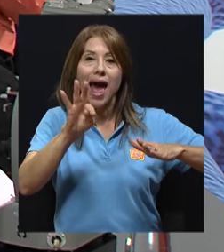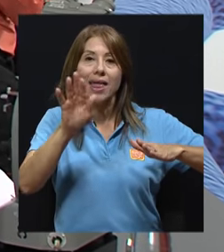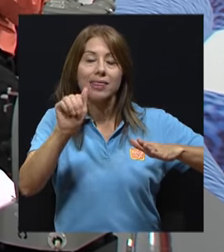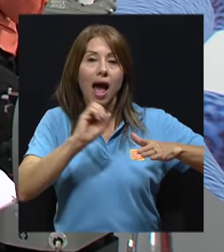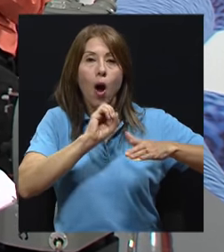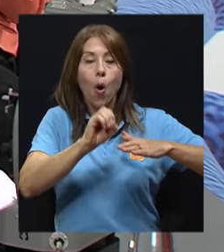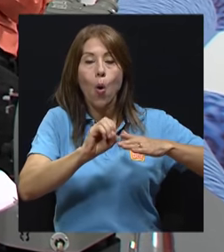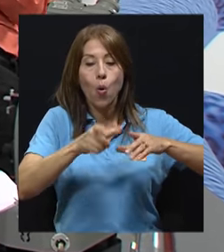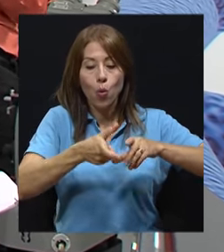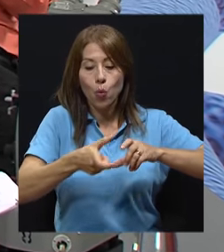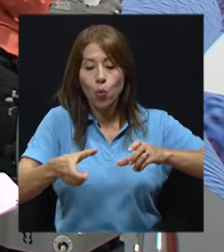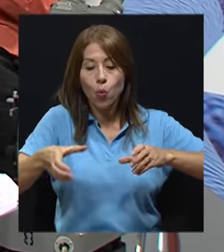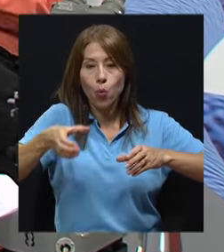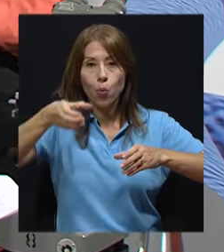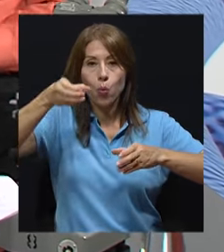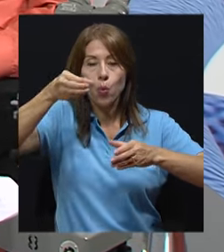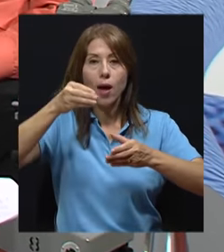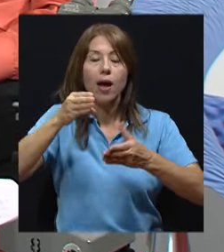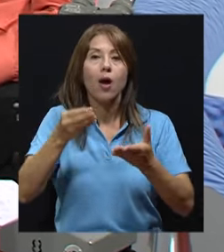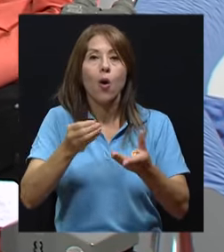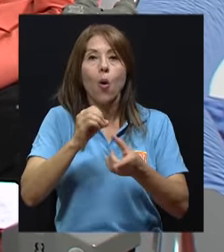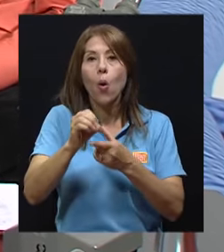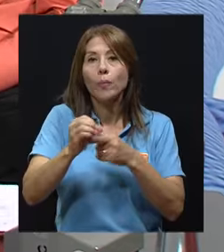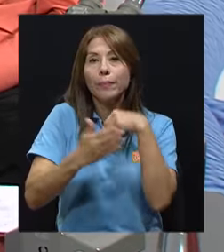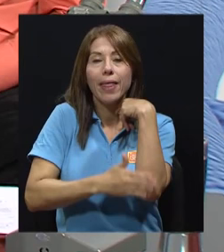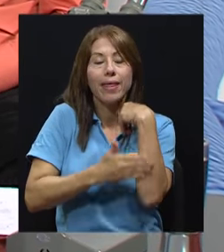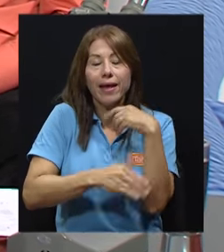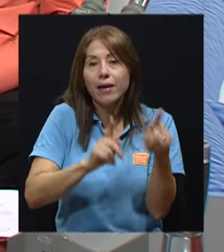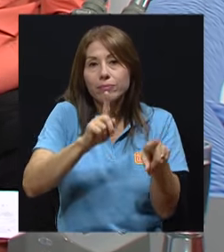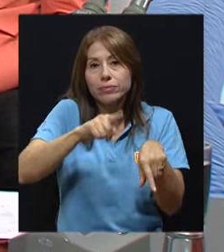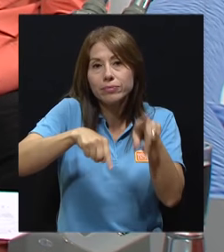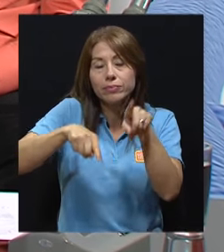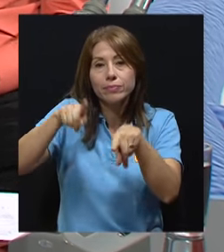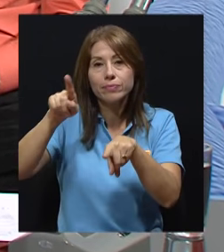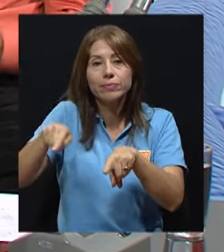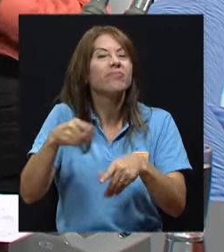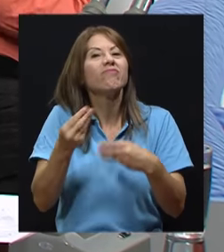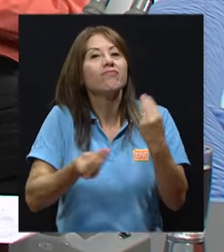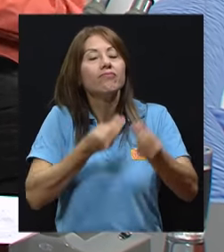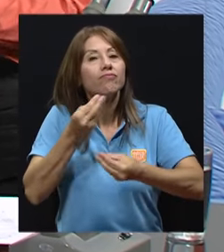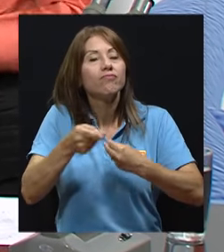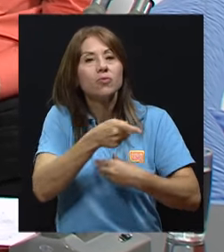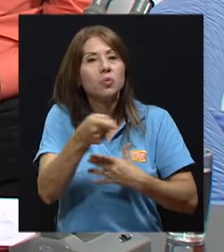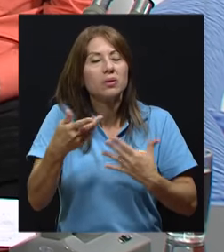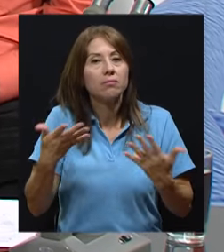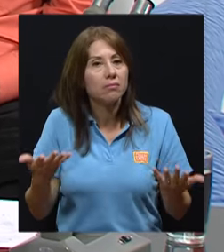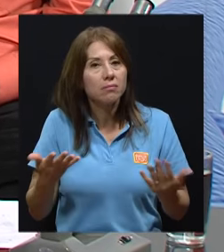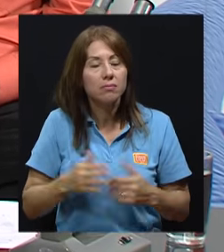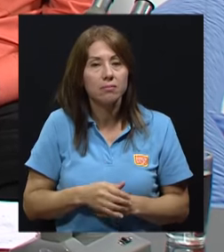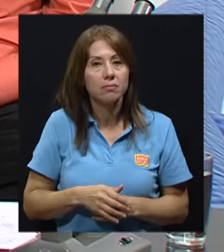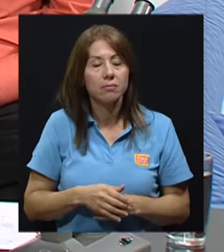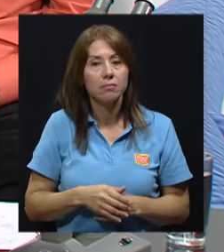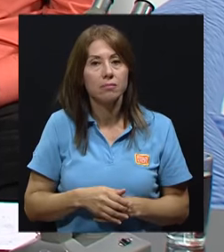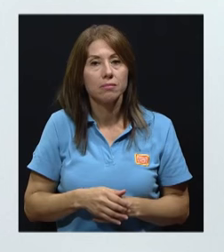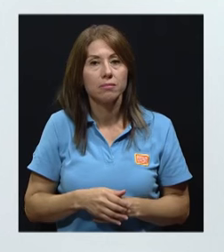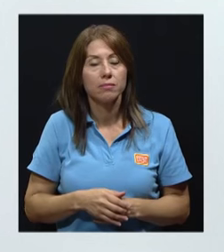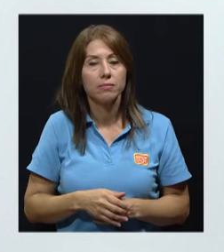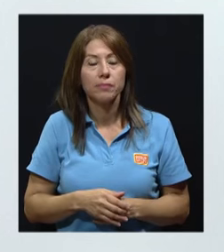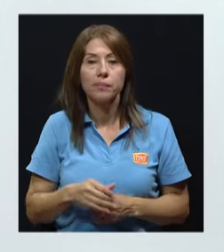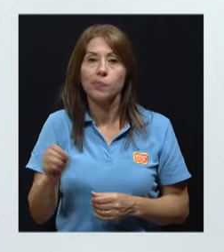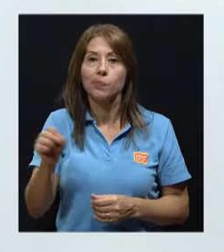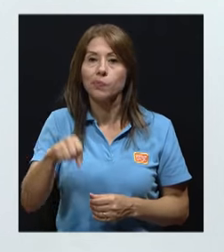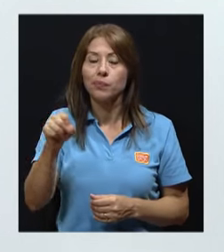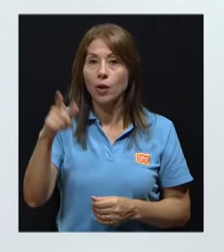una madera especial coméntenos al respecto qué qué qué han concluido ustedes con respecto al a los